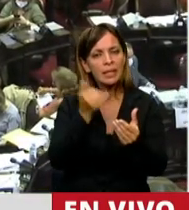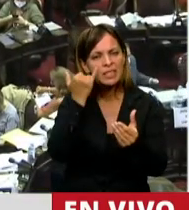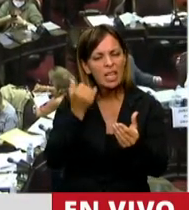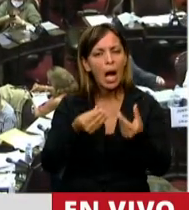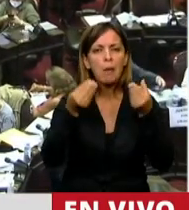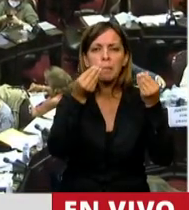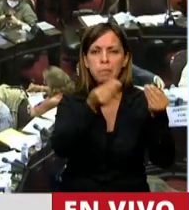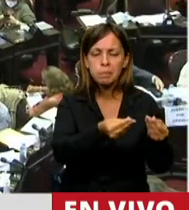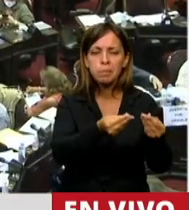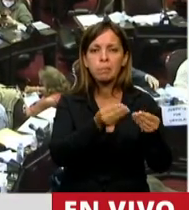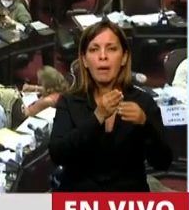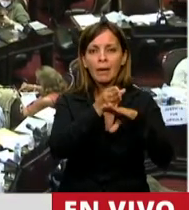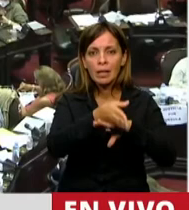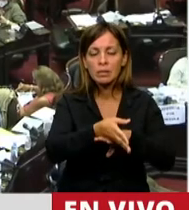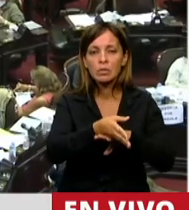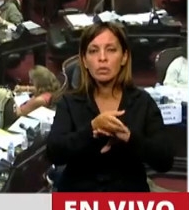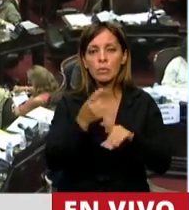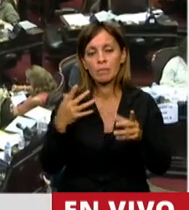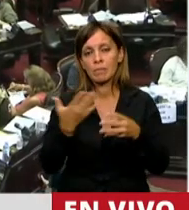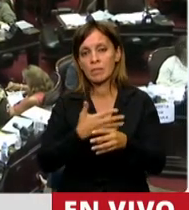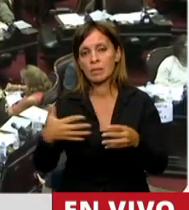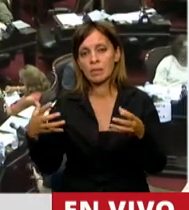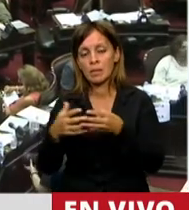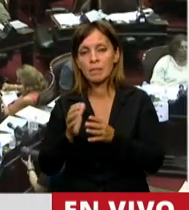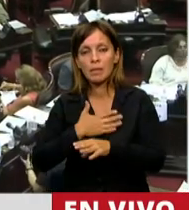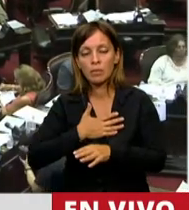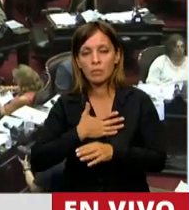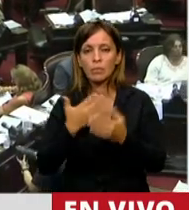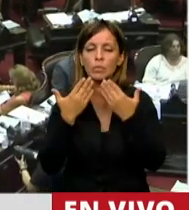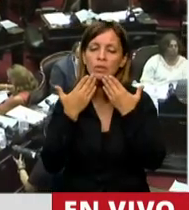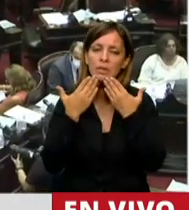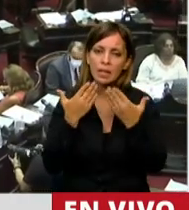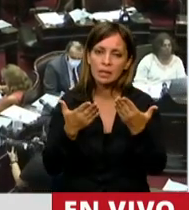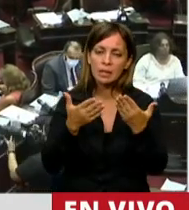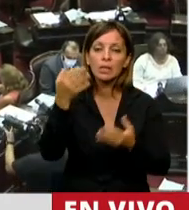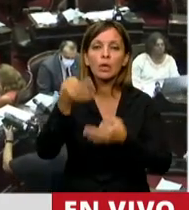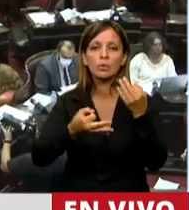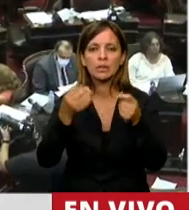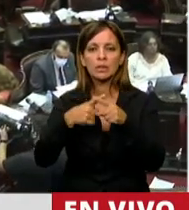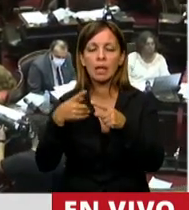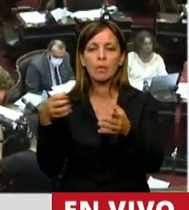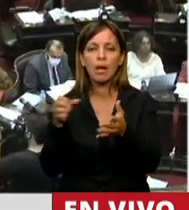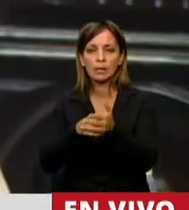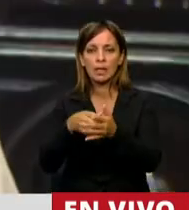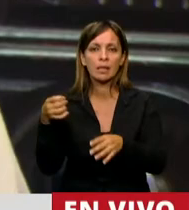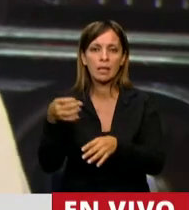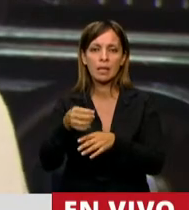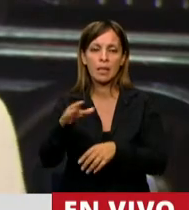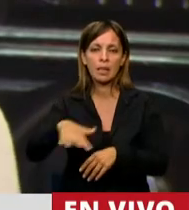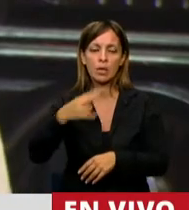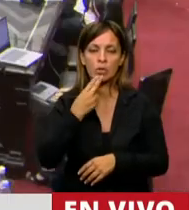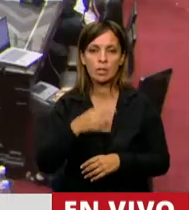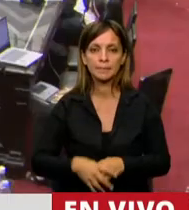ingresado por el presidente de mi bloque, Cristian Ritondo. Muchas gracias, Justicia, por la tragedia de 11.